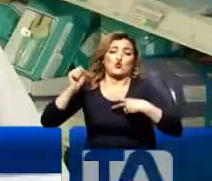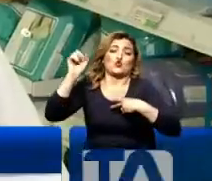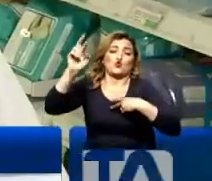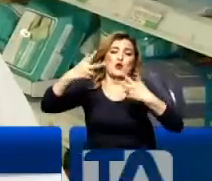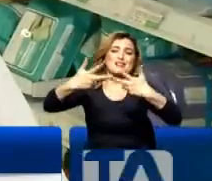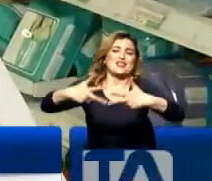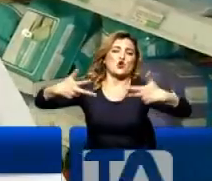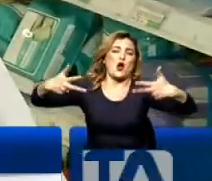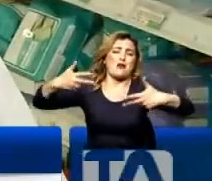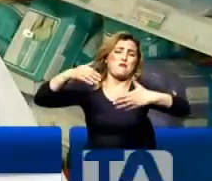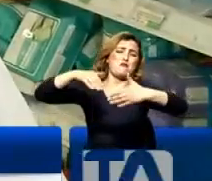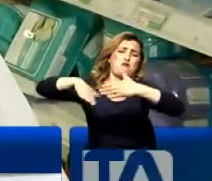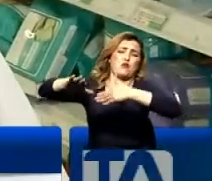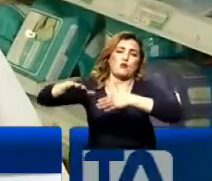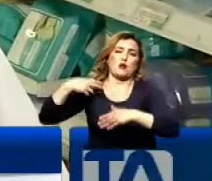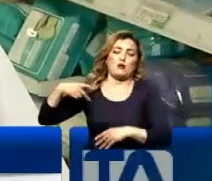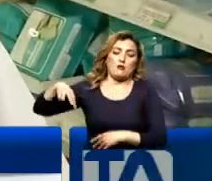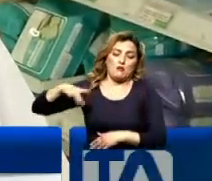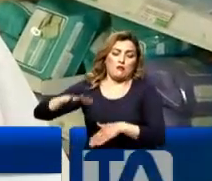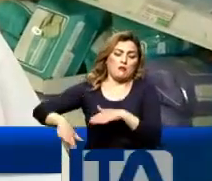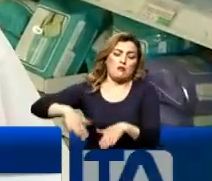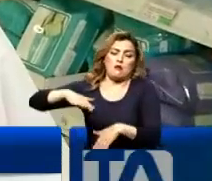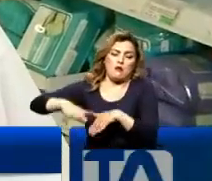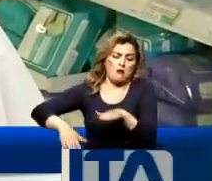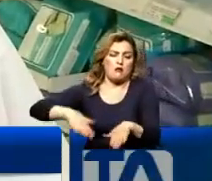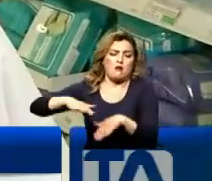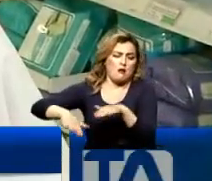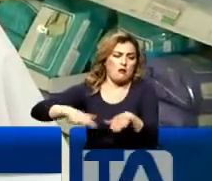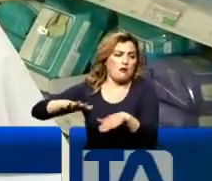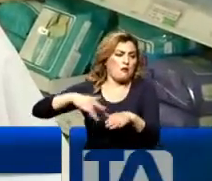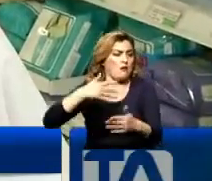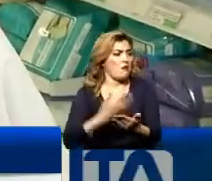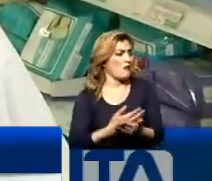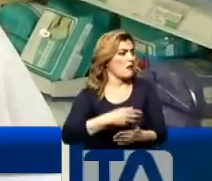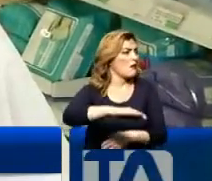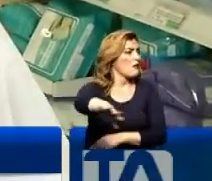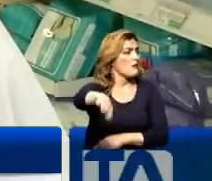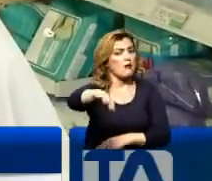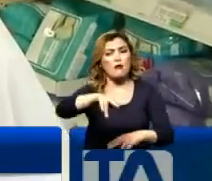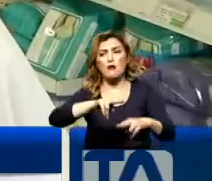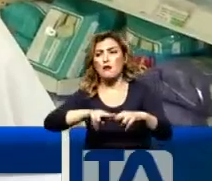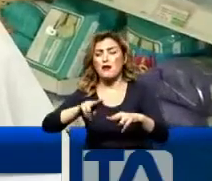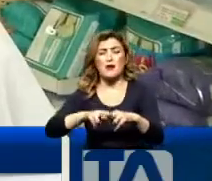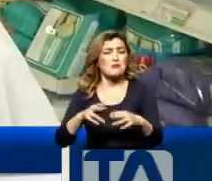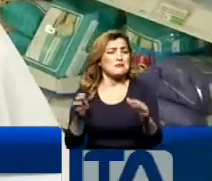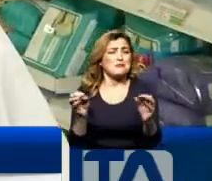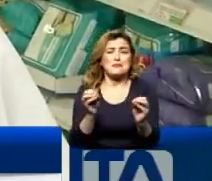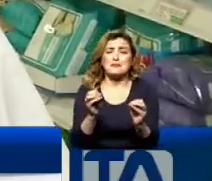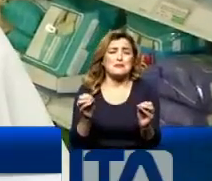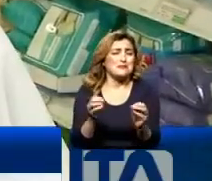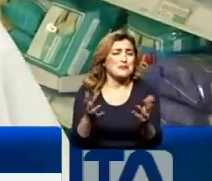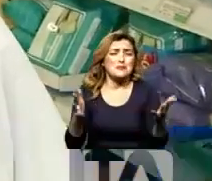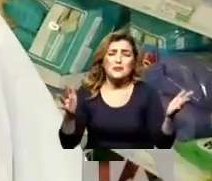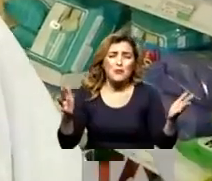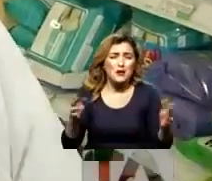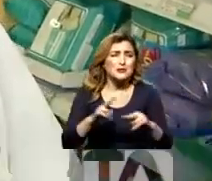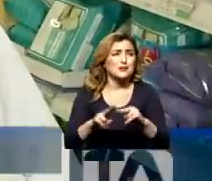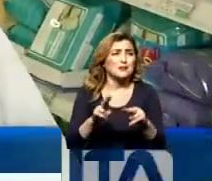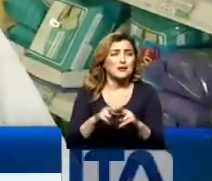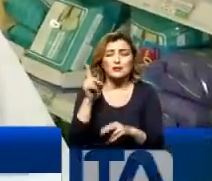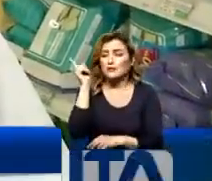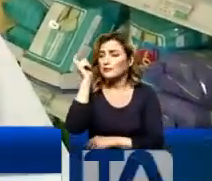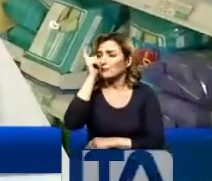que bajar caminando y después tratar de coger taxi, pero como hay bastantes personas que también están